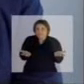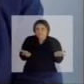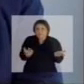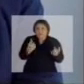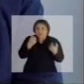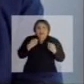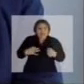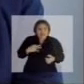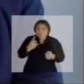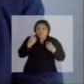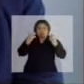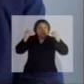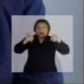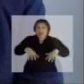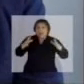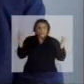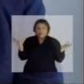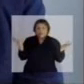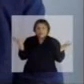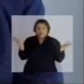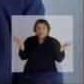Que la vida es casi un milagro,